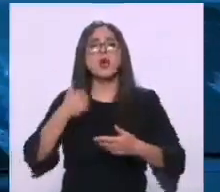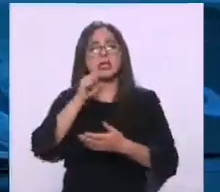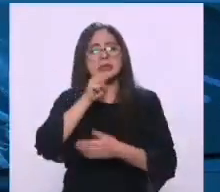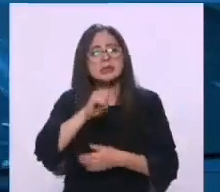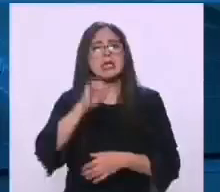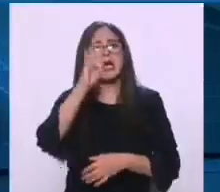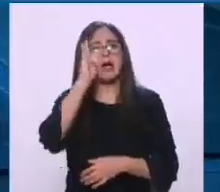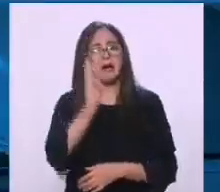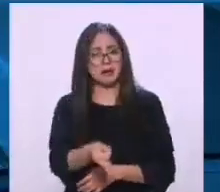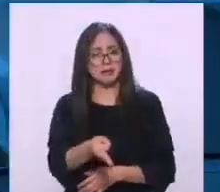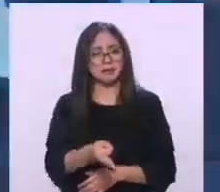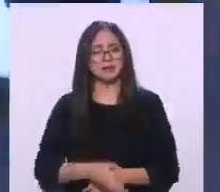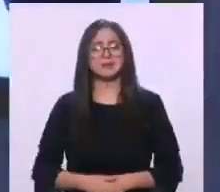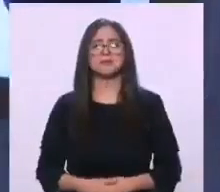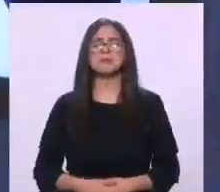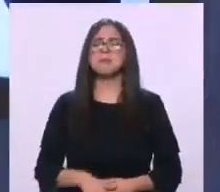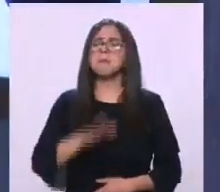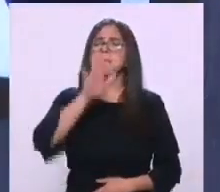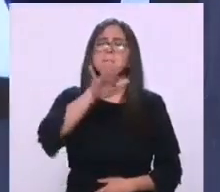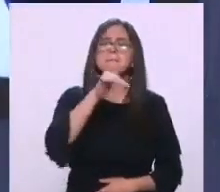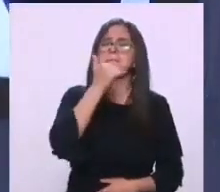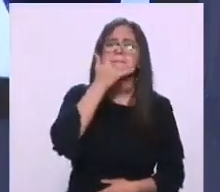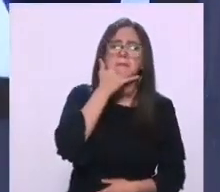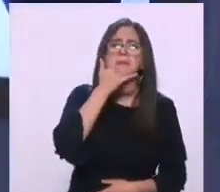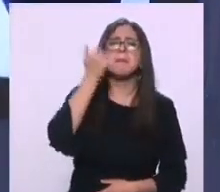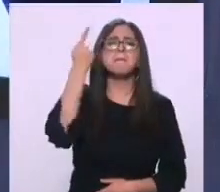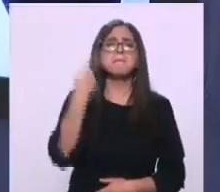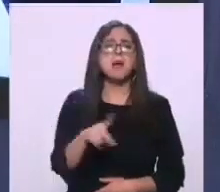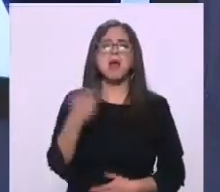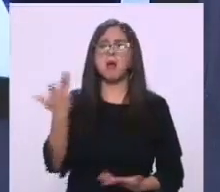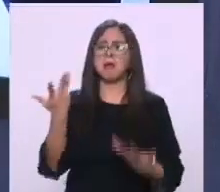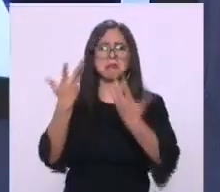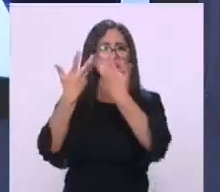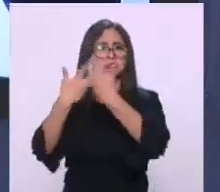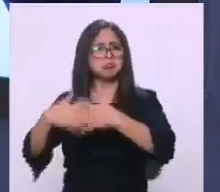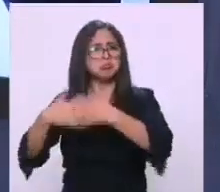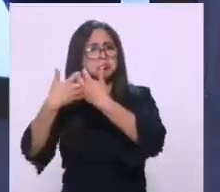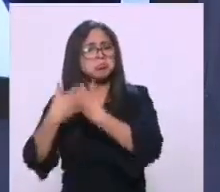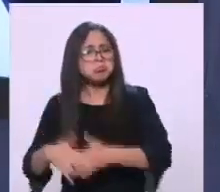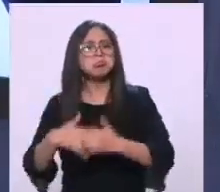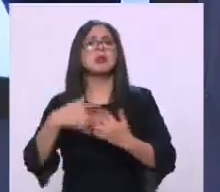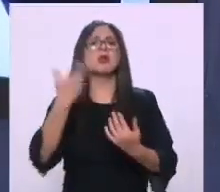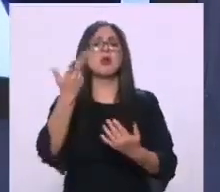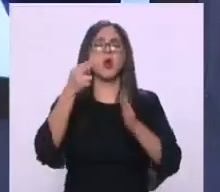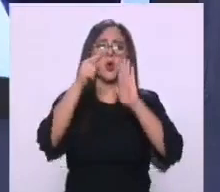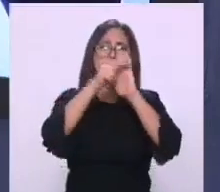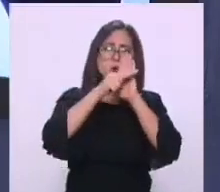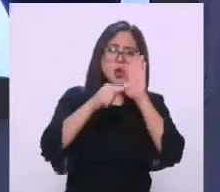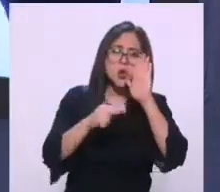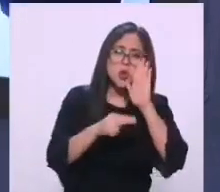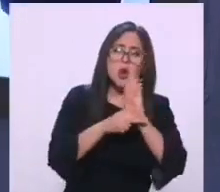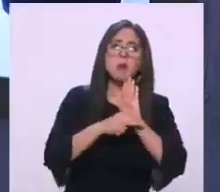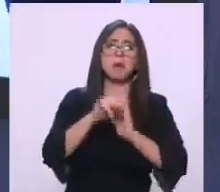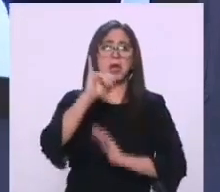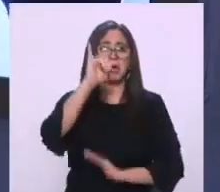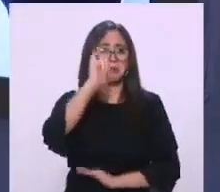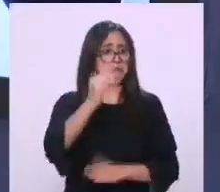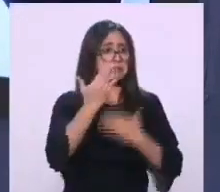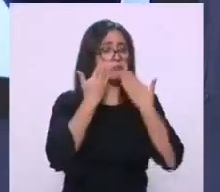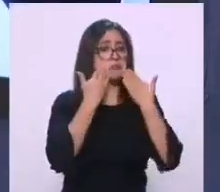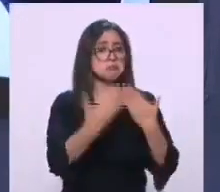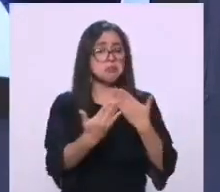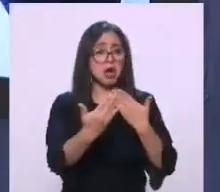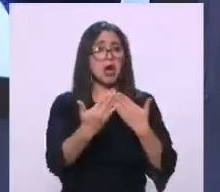Marta, y con respecto a las industrias que de acuerdo a ciertos lineamientos y de cumplir ciertos